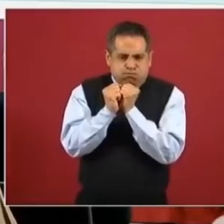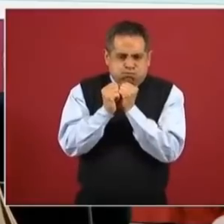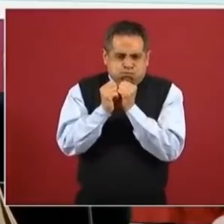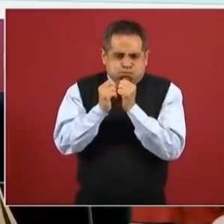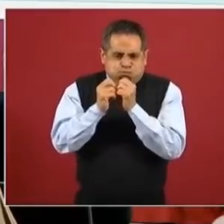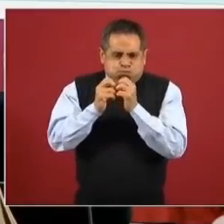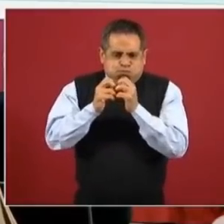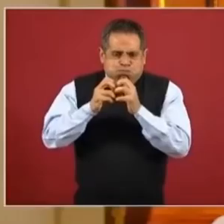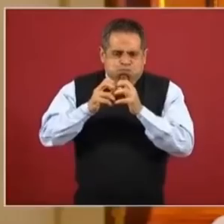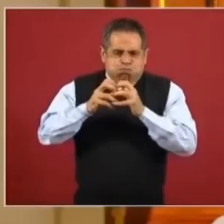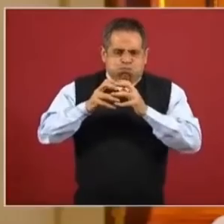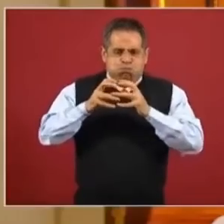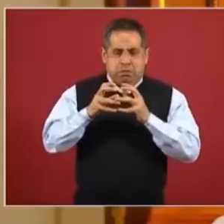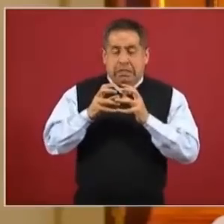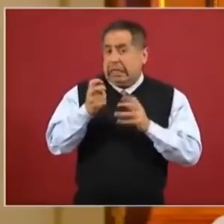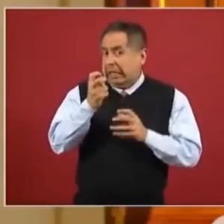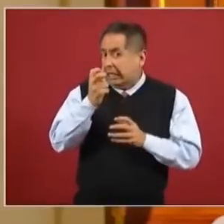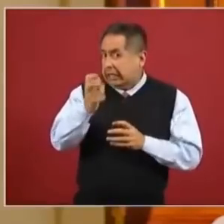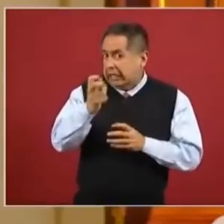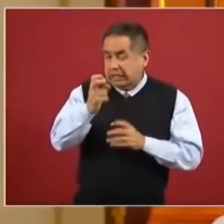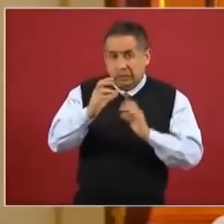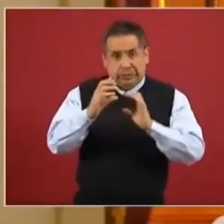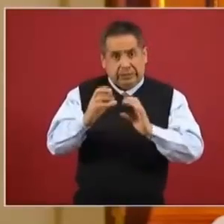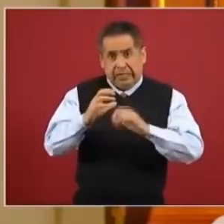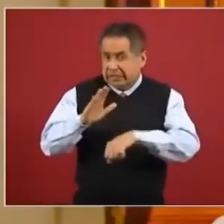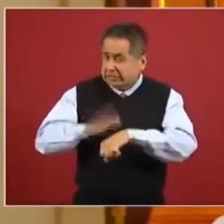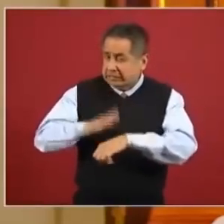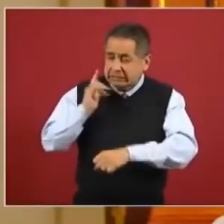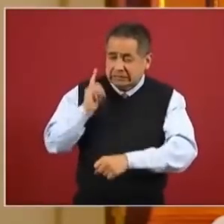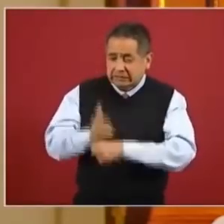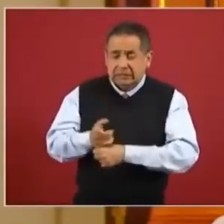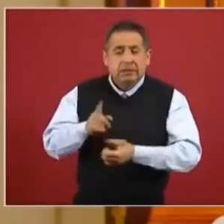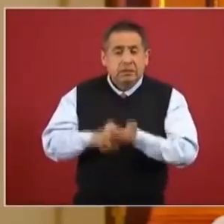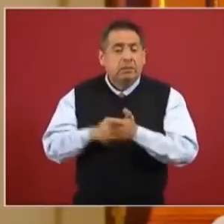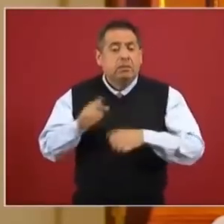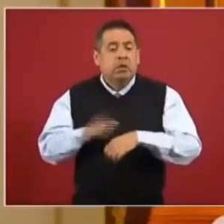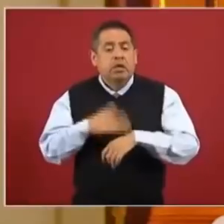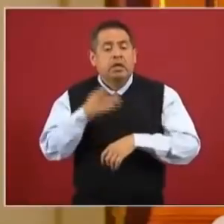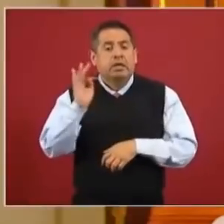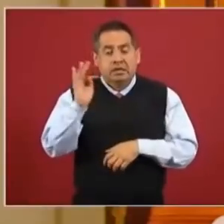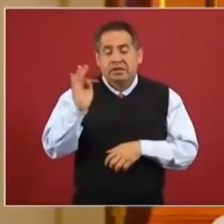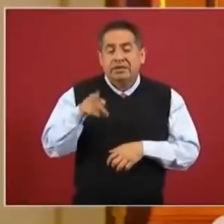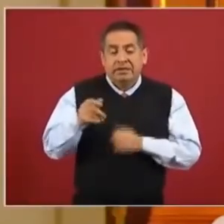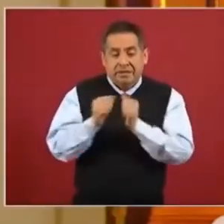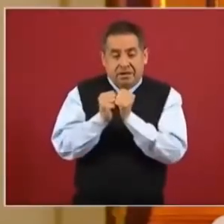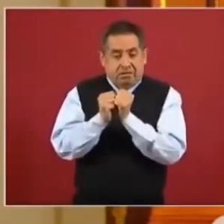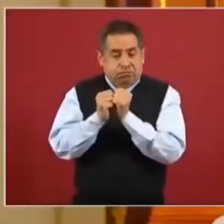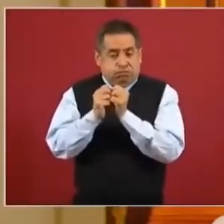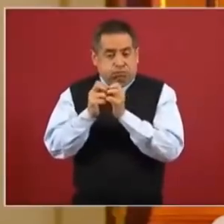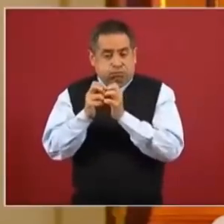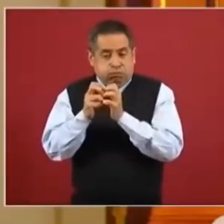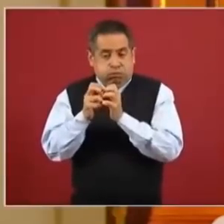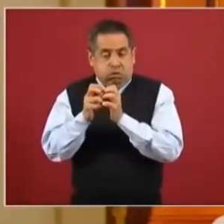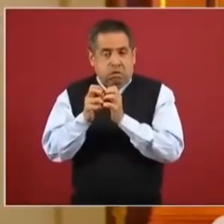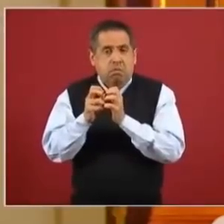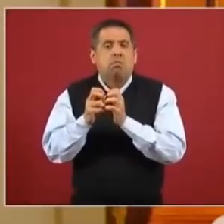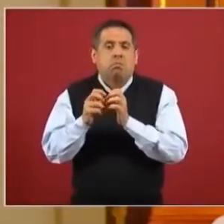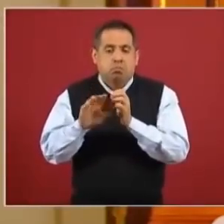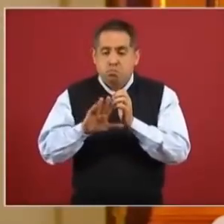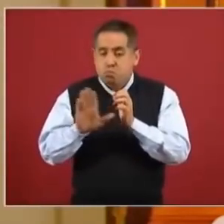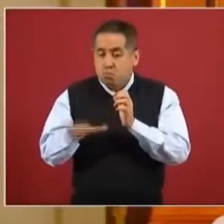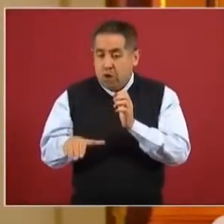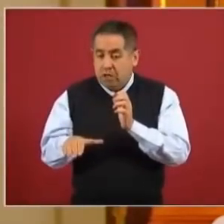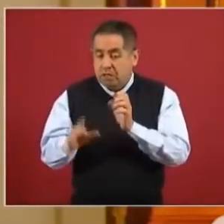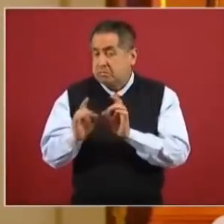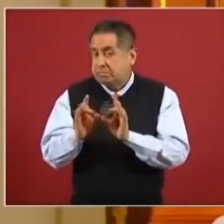Estas complicaciones es importante identificar estos signos de alarma porque nos pueden llevar a la muerte del menor o de